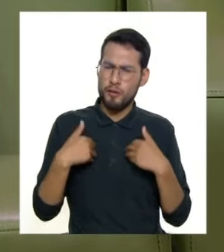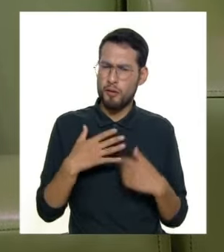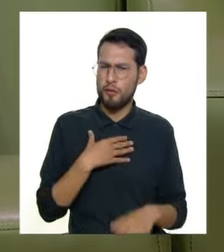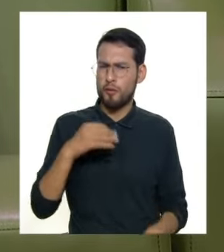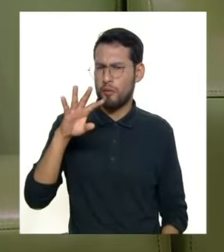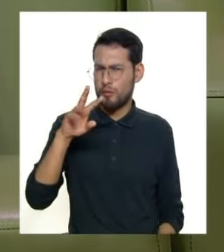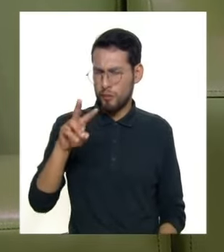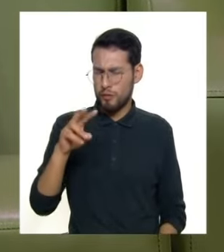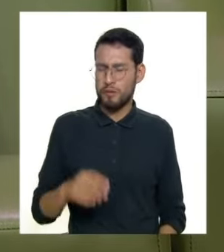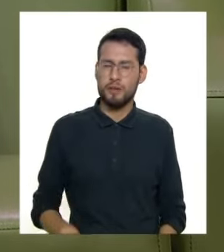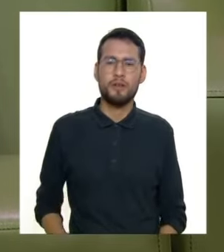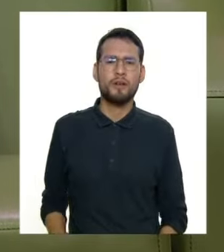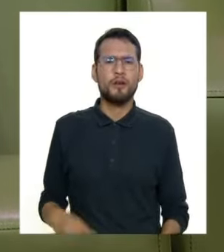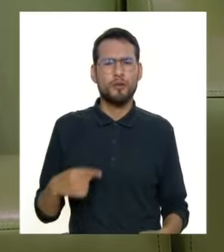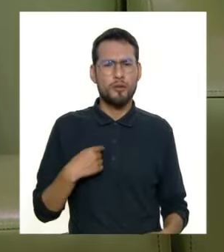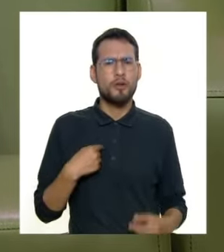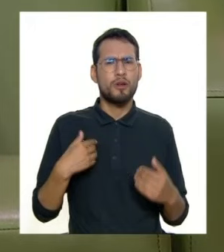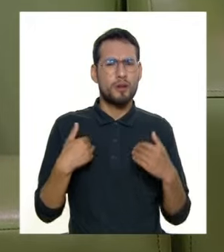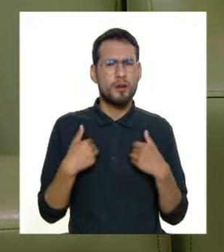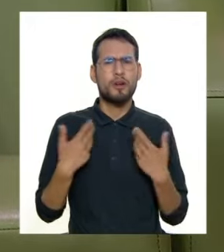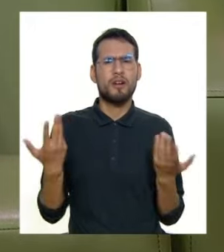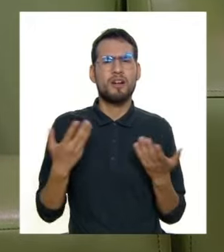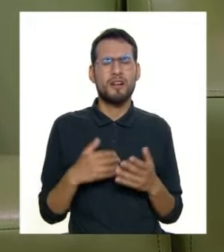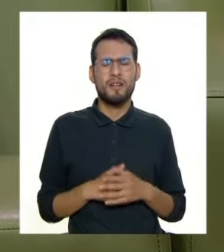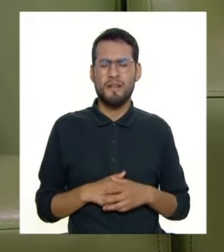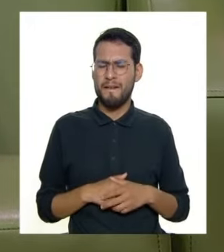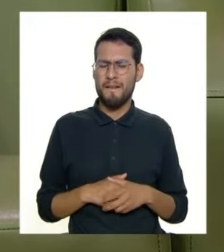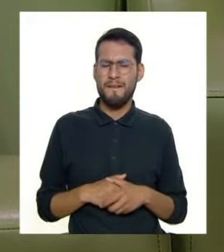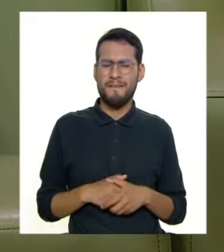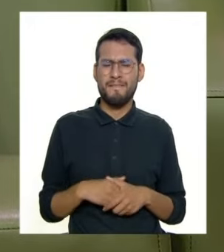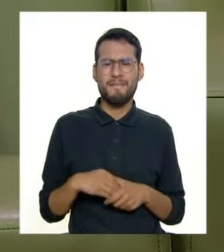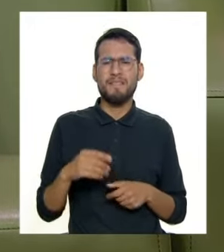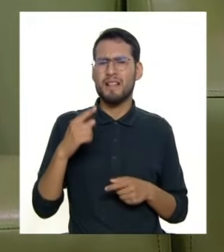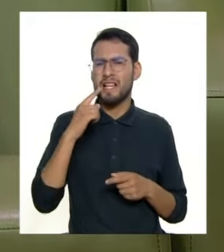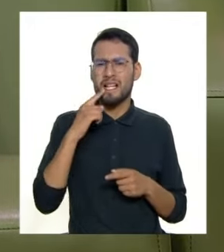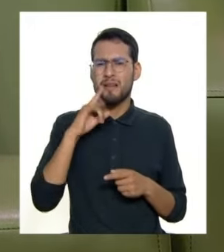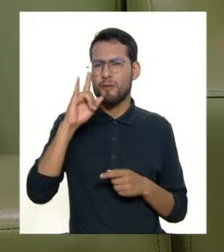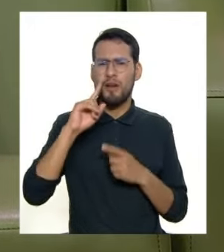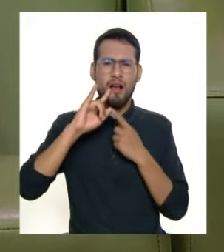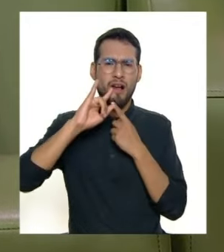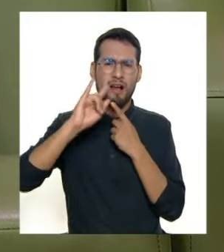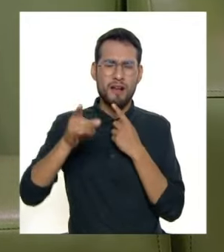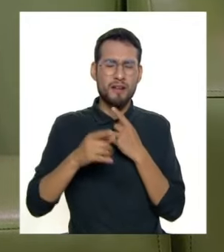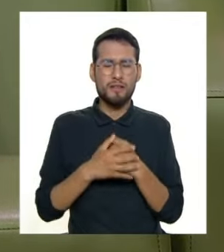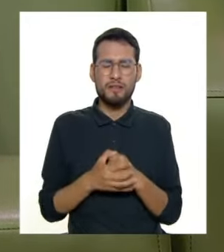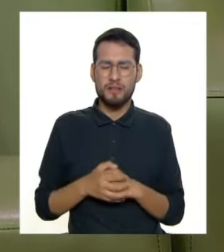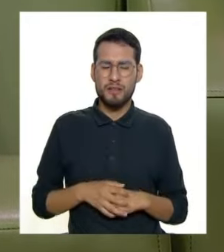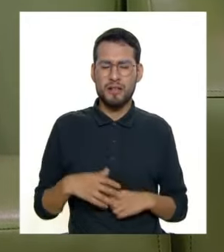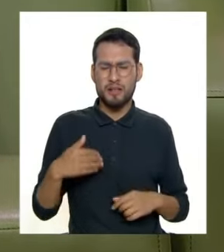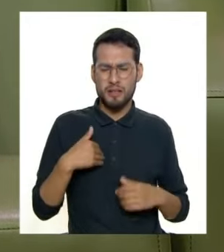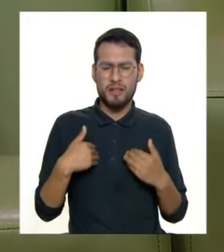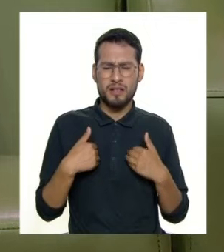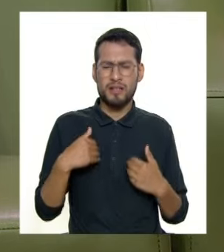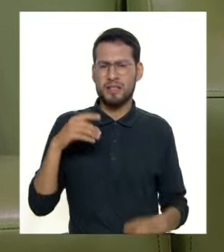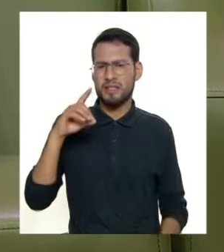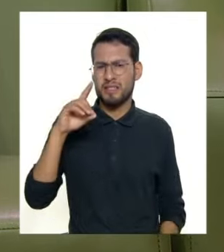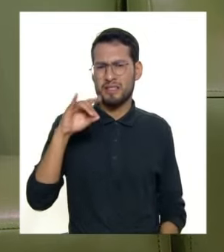42 años. Pero tengo ausencia de una pieza dental y tengo